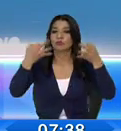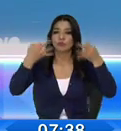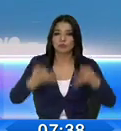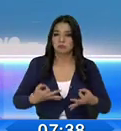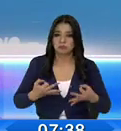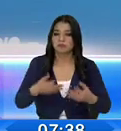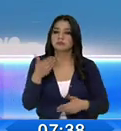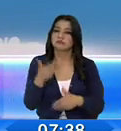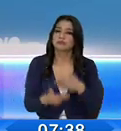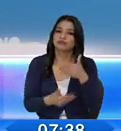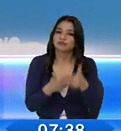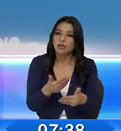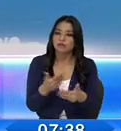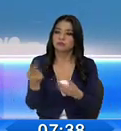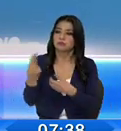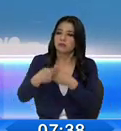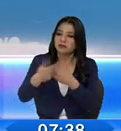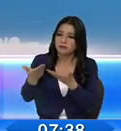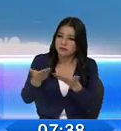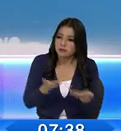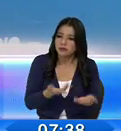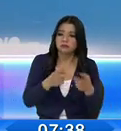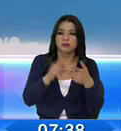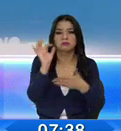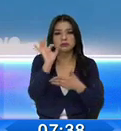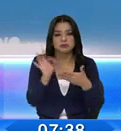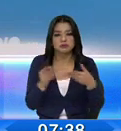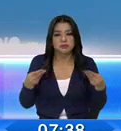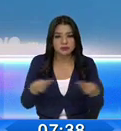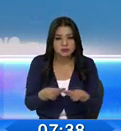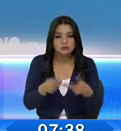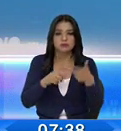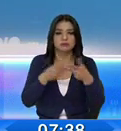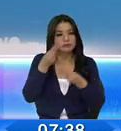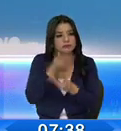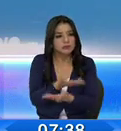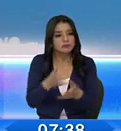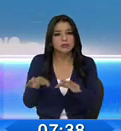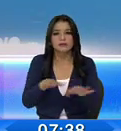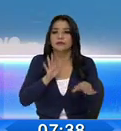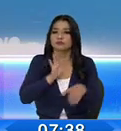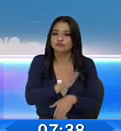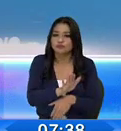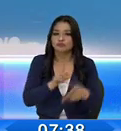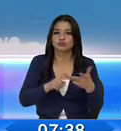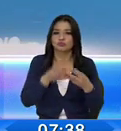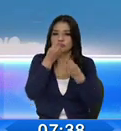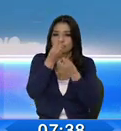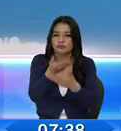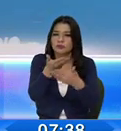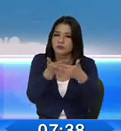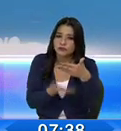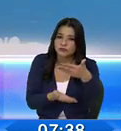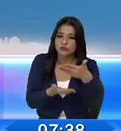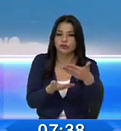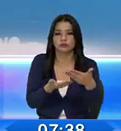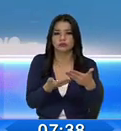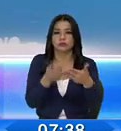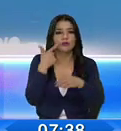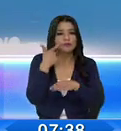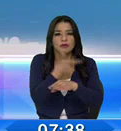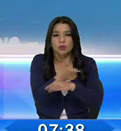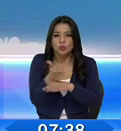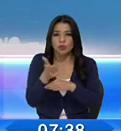los procesos de silla vacía' de presupuesto participativo de no rendir cuentas de no entregar información a las veedurías